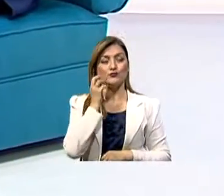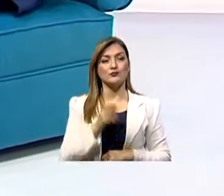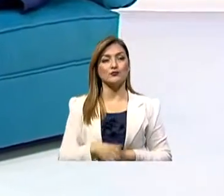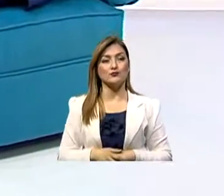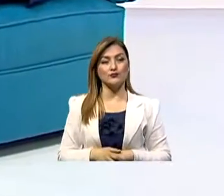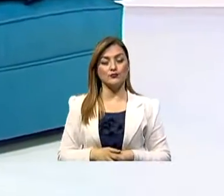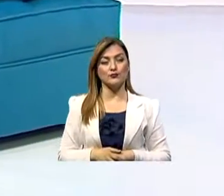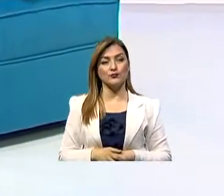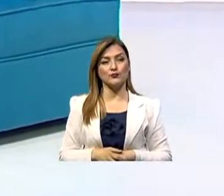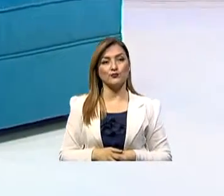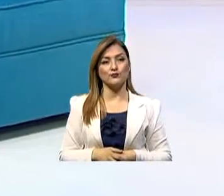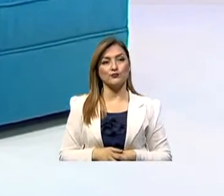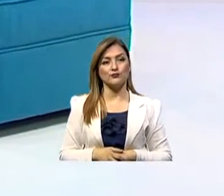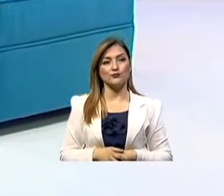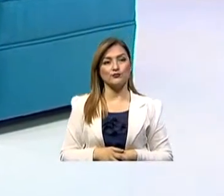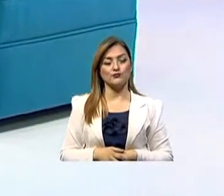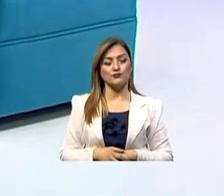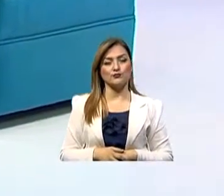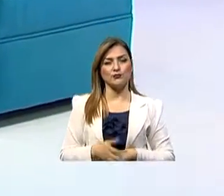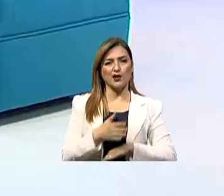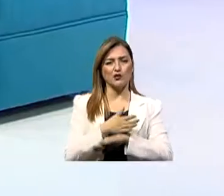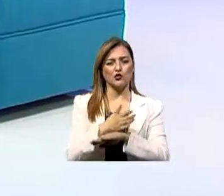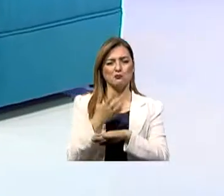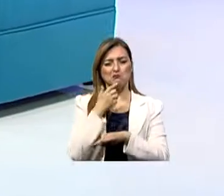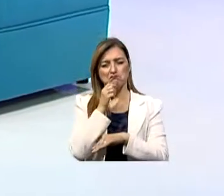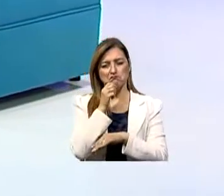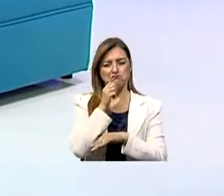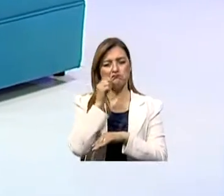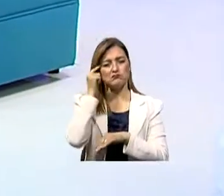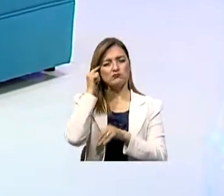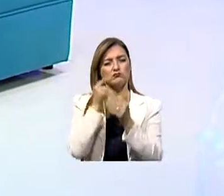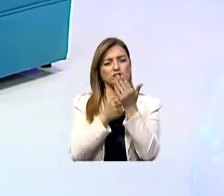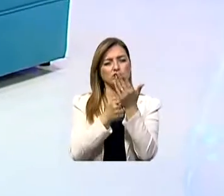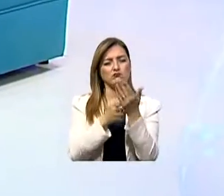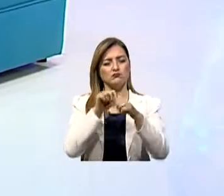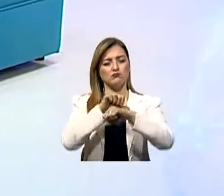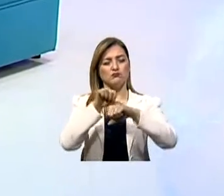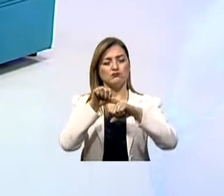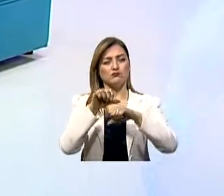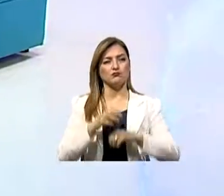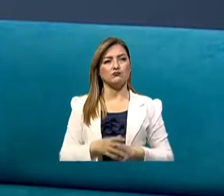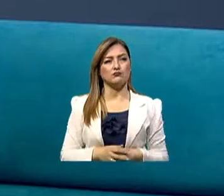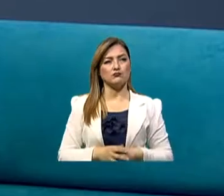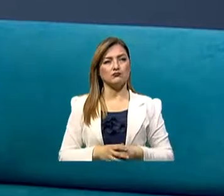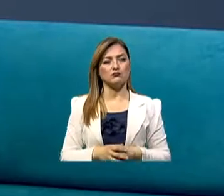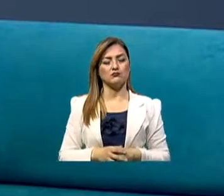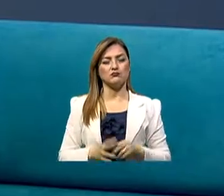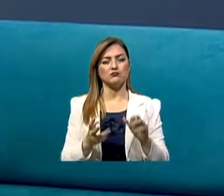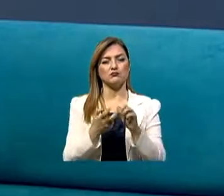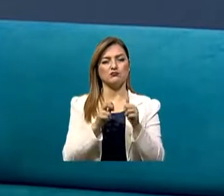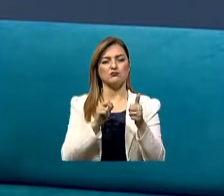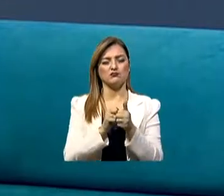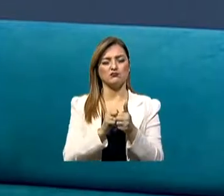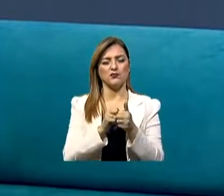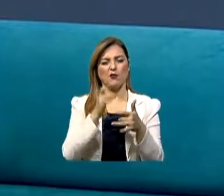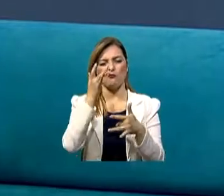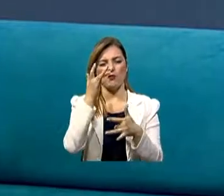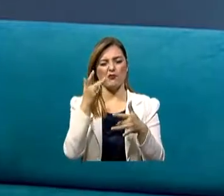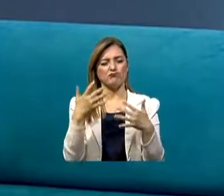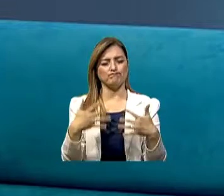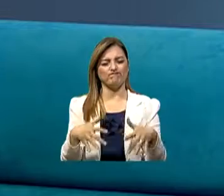considerado la posibilidad si no hubiera sido porque una hernia muy grande me empezó a hacer la vida